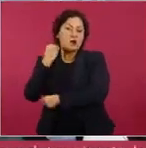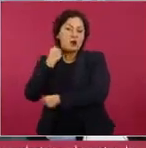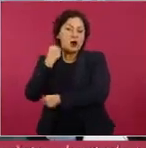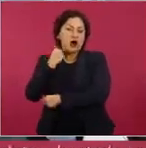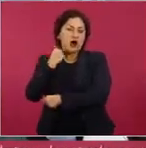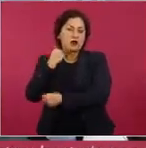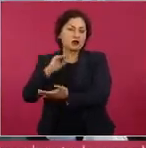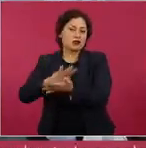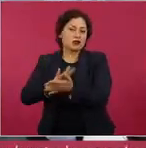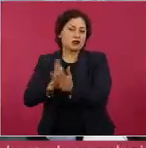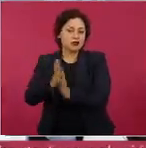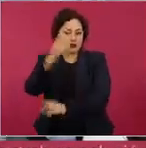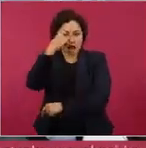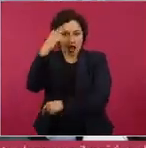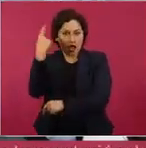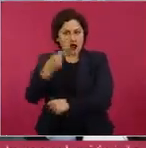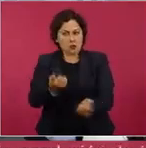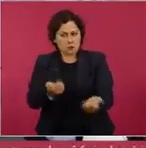libertad.